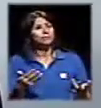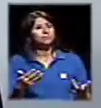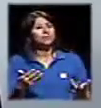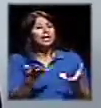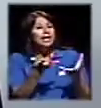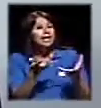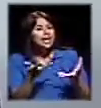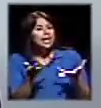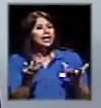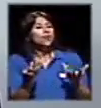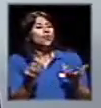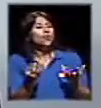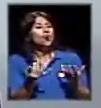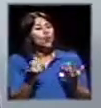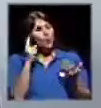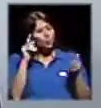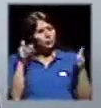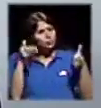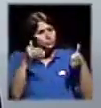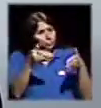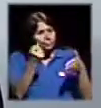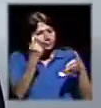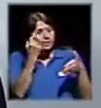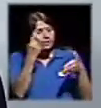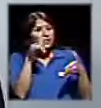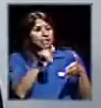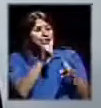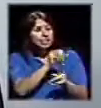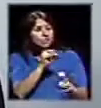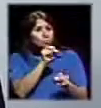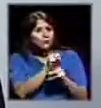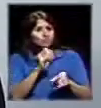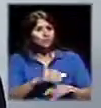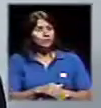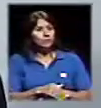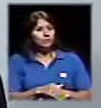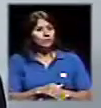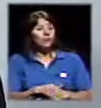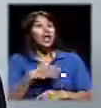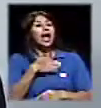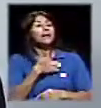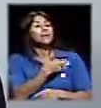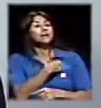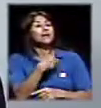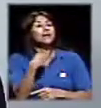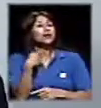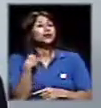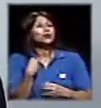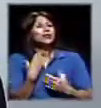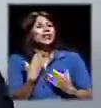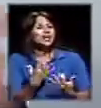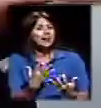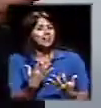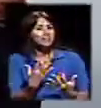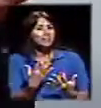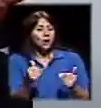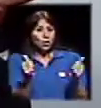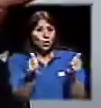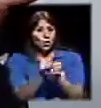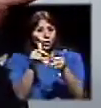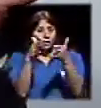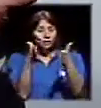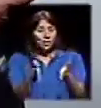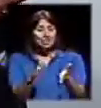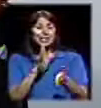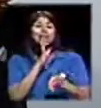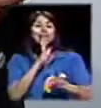quiere darle un poco de dimensión a esto, y tal vez la manera en que me gusta hacerlo con los estudiantes es el Tratado de Maastricht. El Tratado de